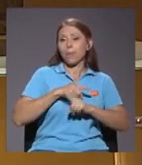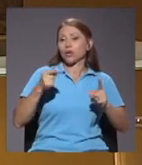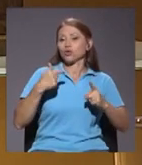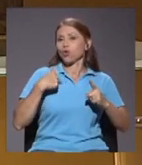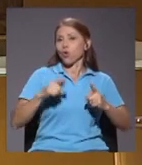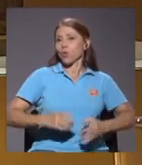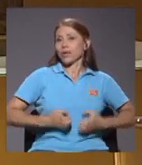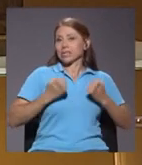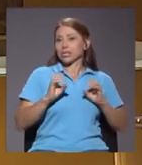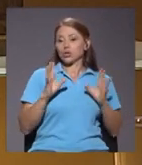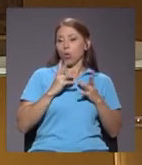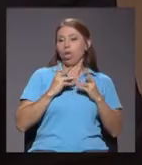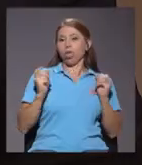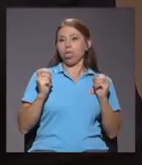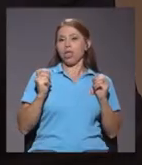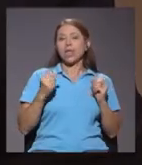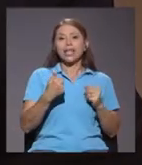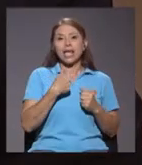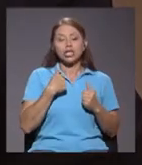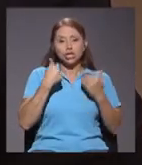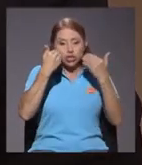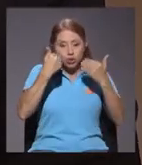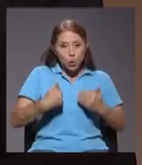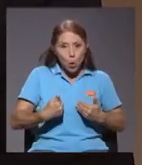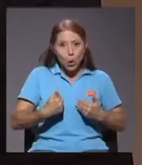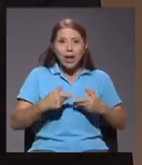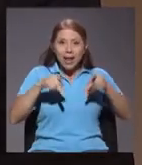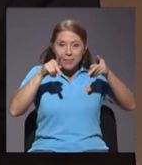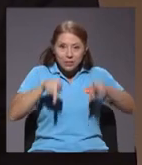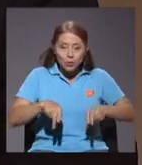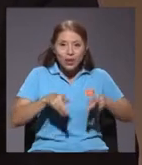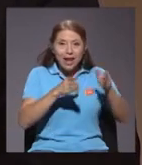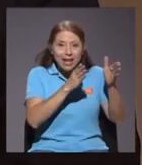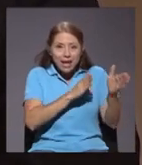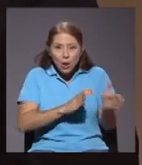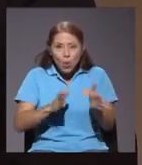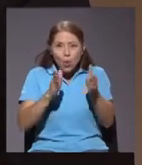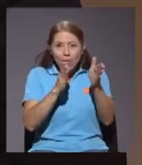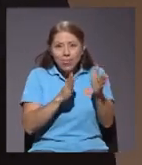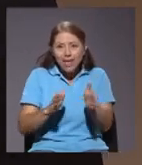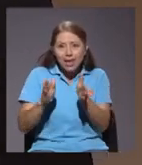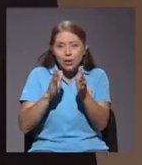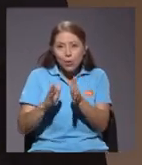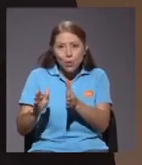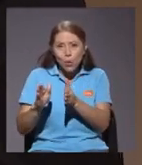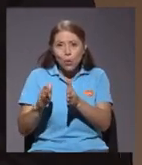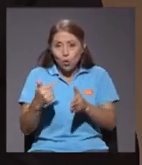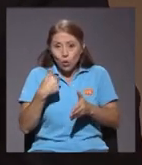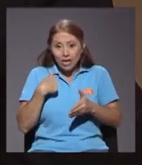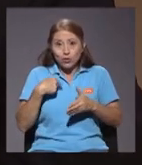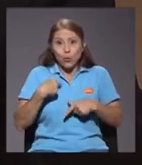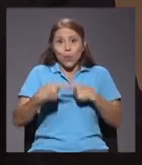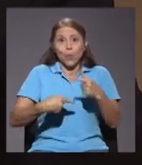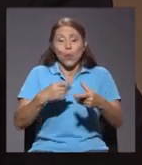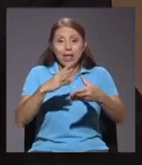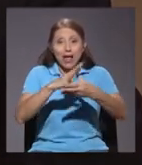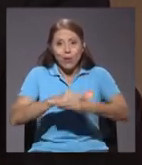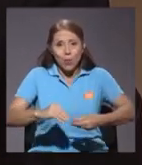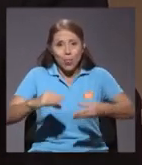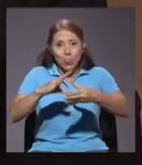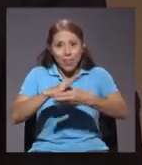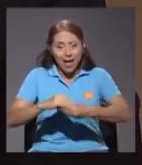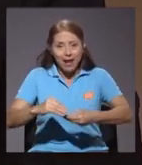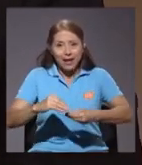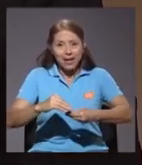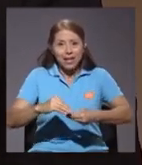que soy quien ordenó la narración que le voy a contar quién pone